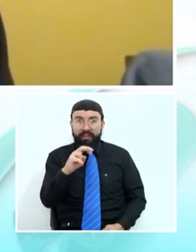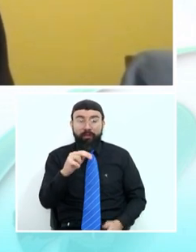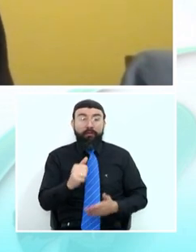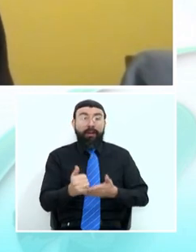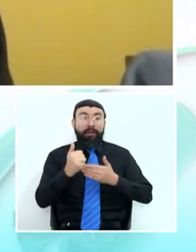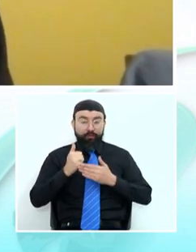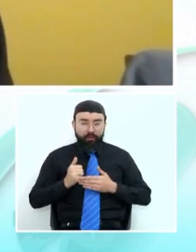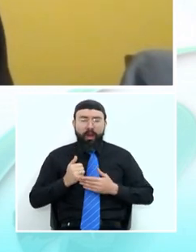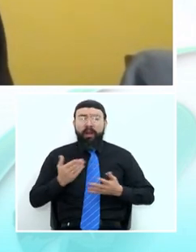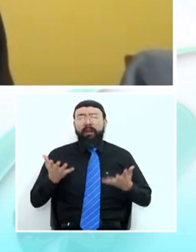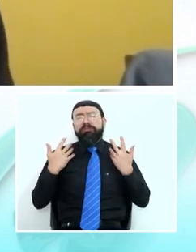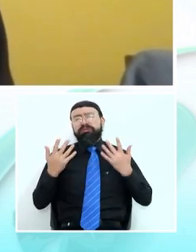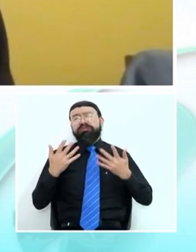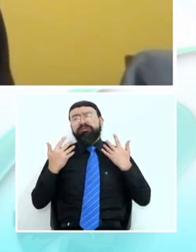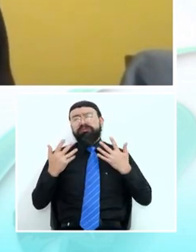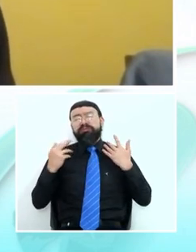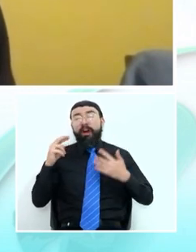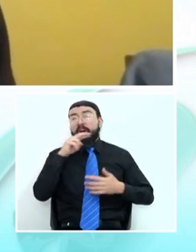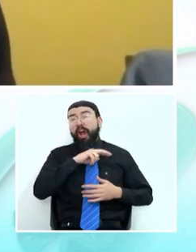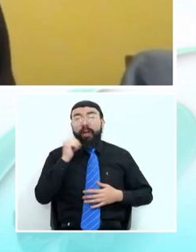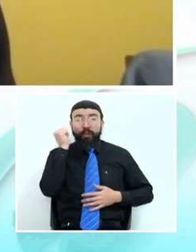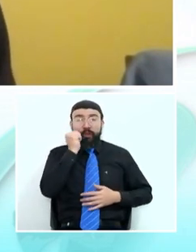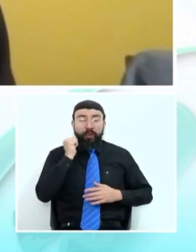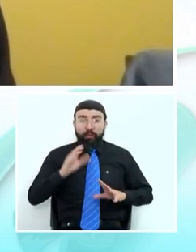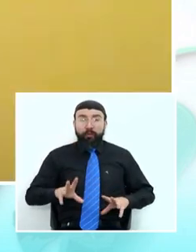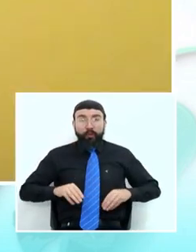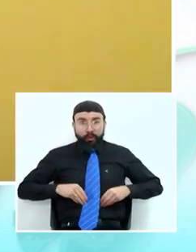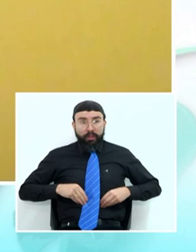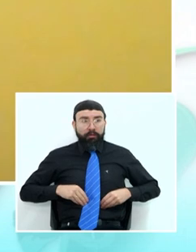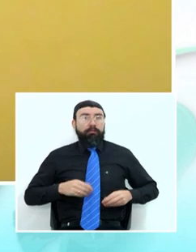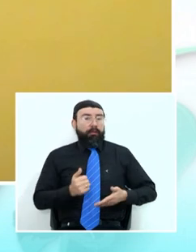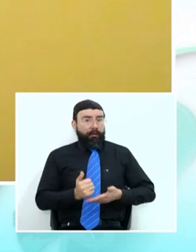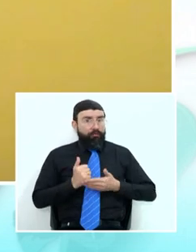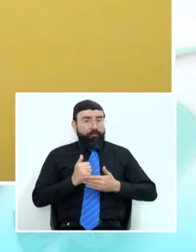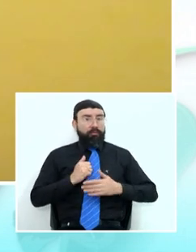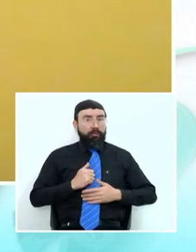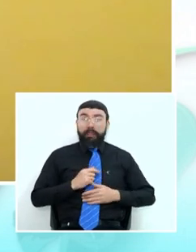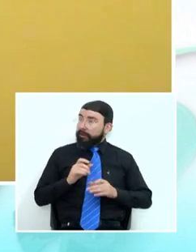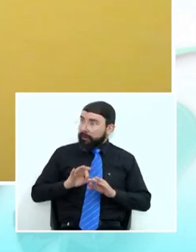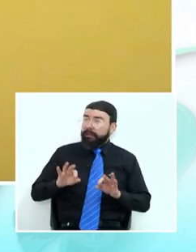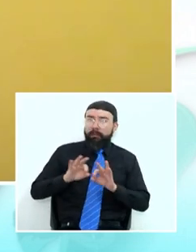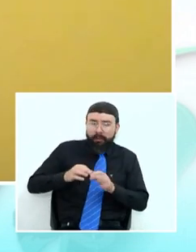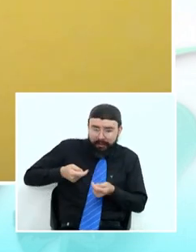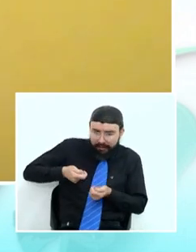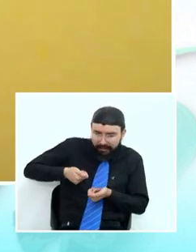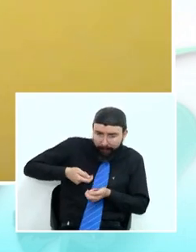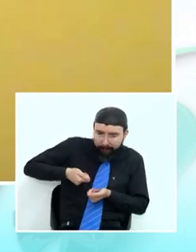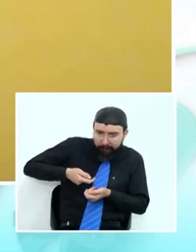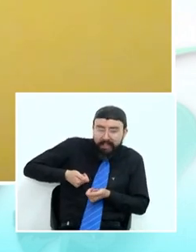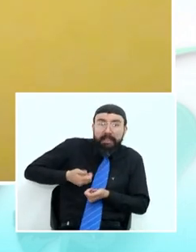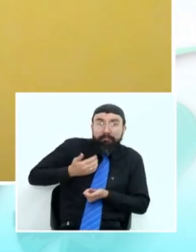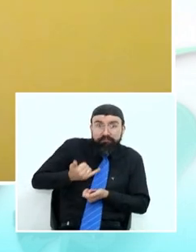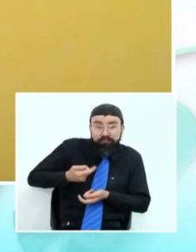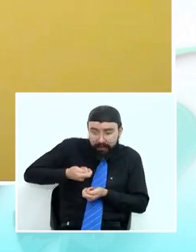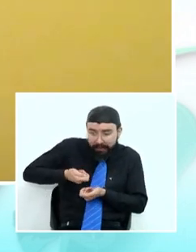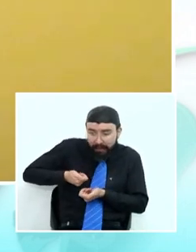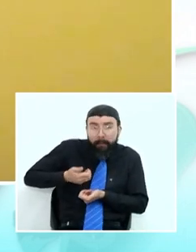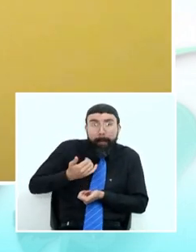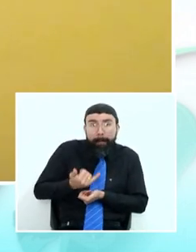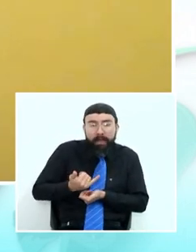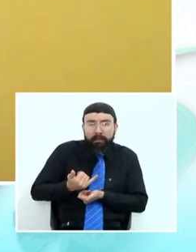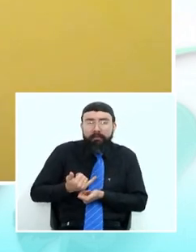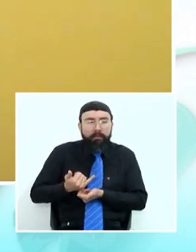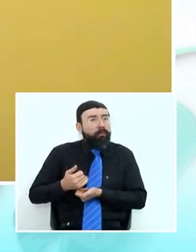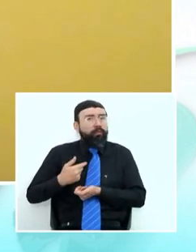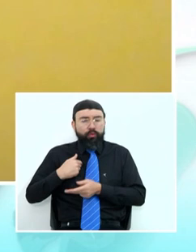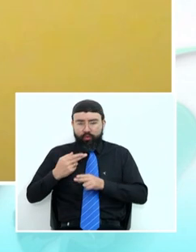más curioso, doctor Rojas, es que la semilla yo la he denominado,